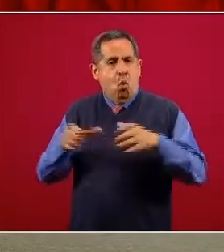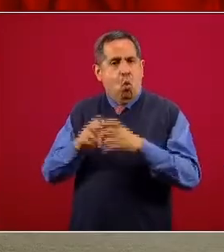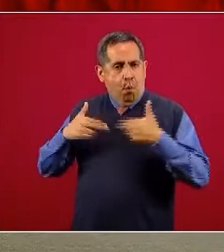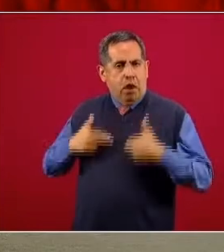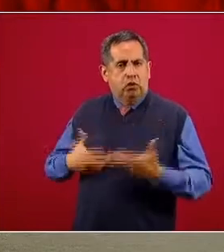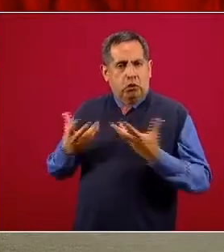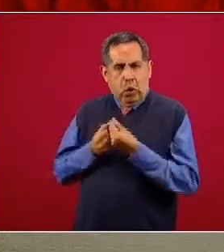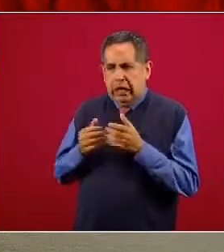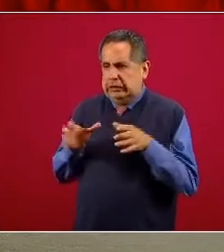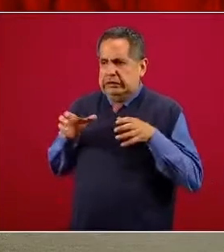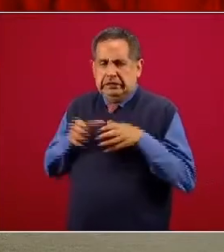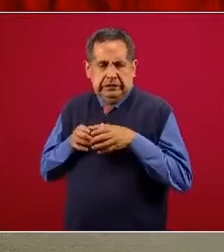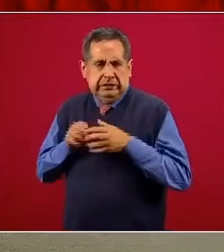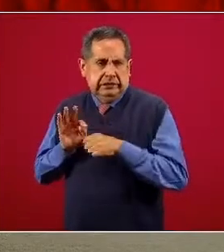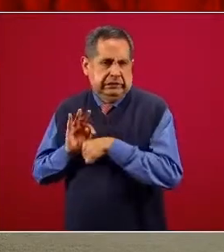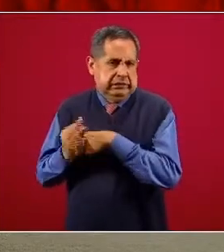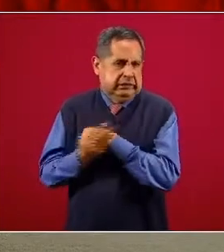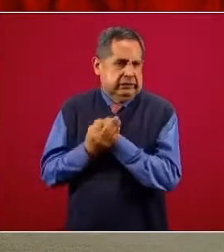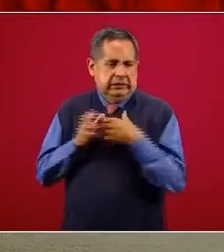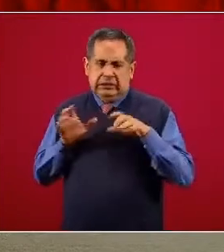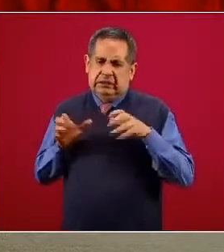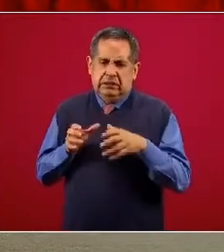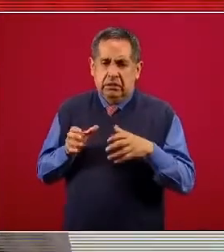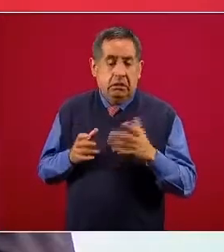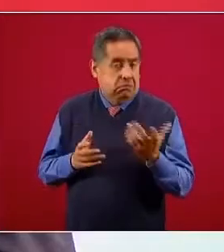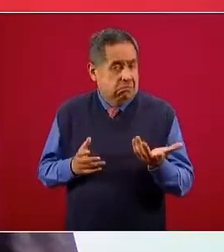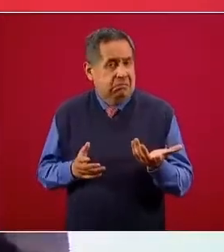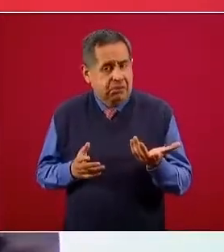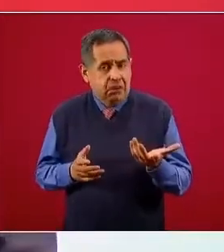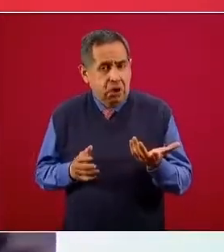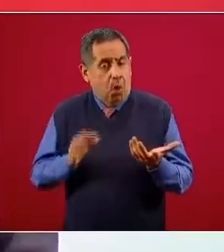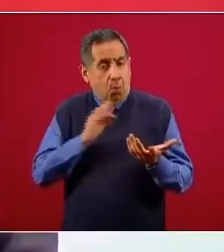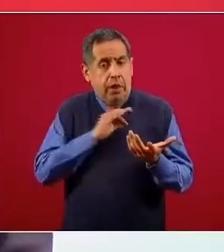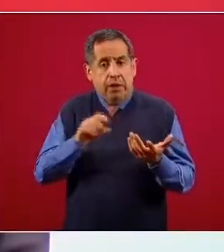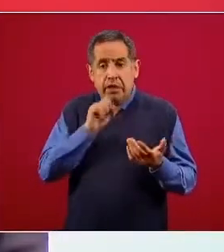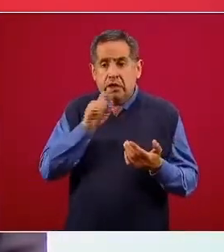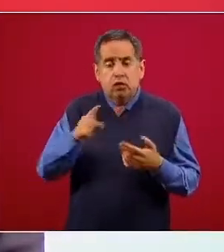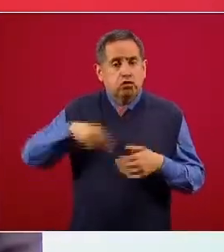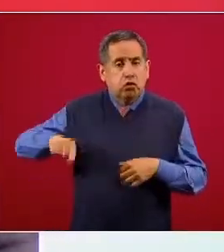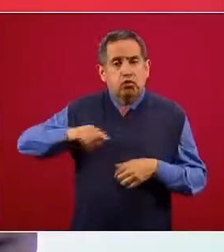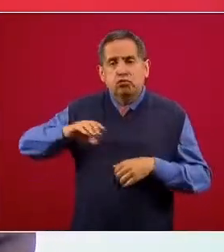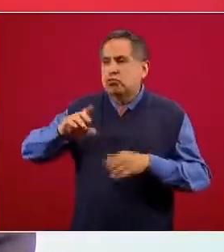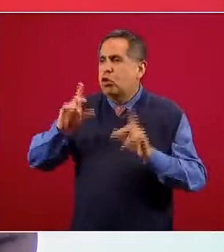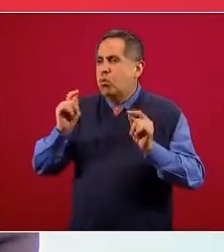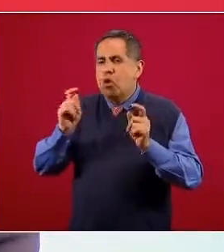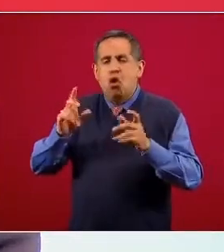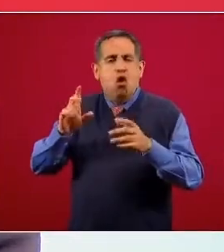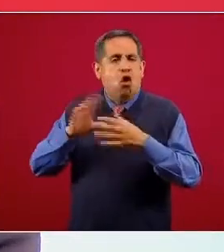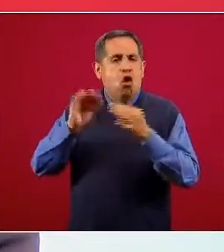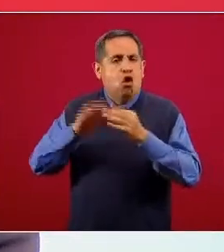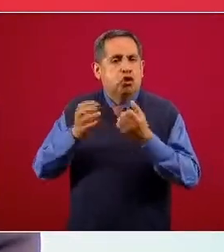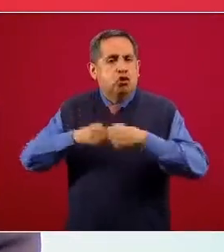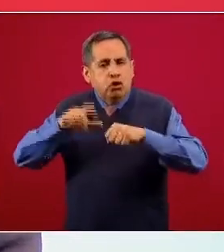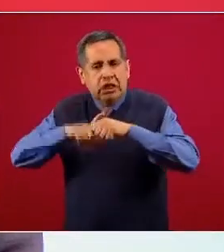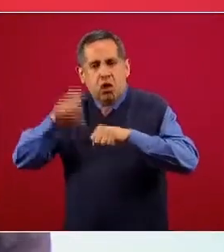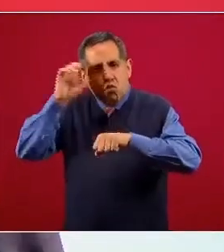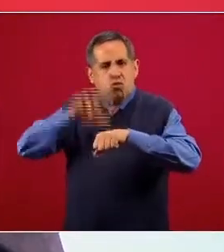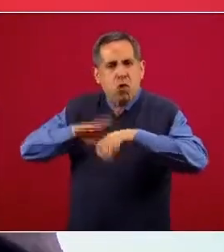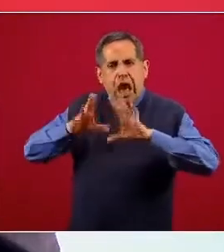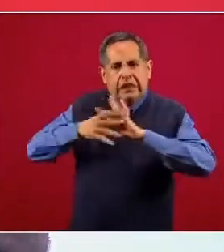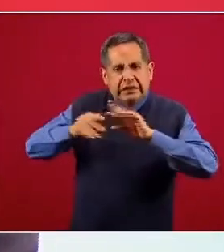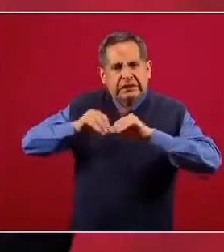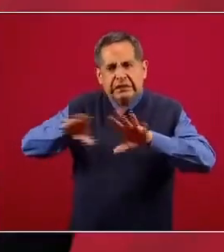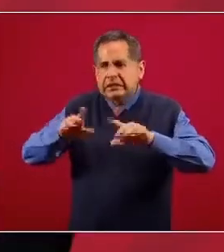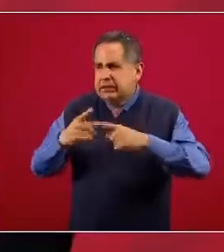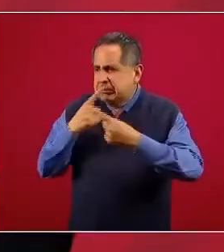humanos. Y los seres humanos tenemos la posibilidad de tener un reforzador cultural, social, de